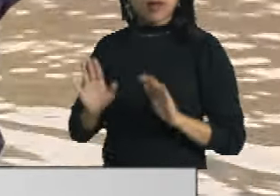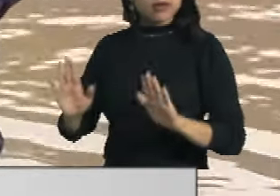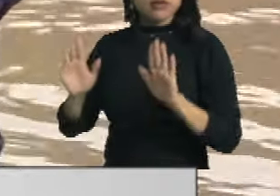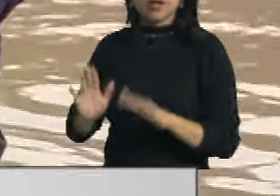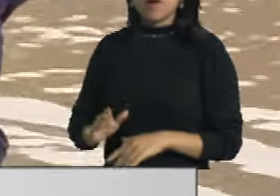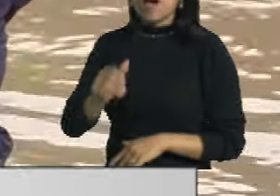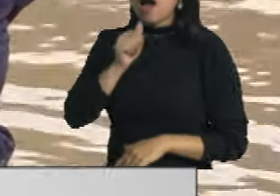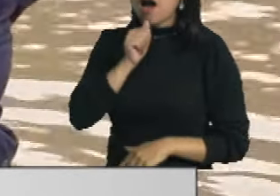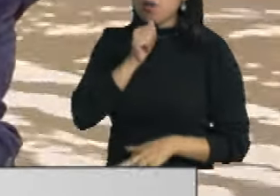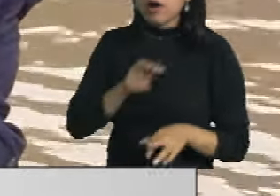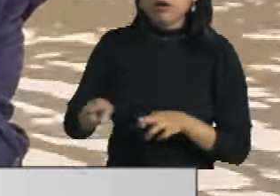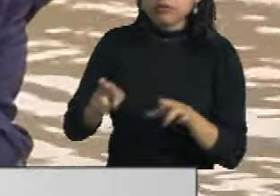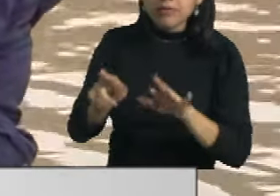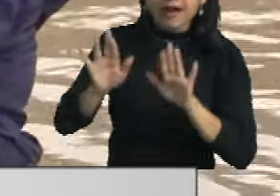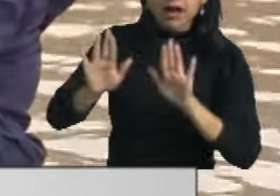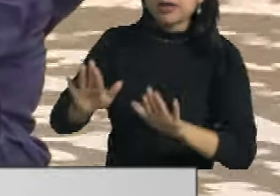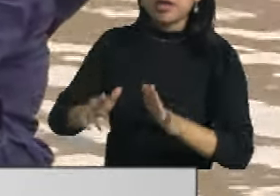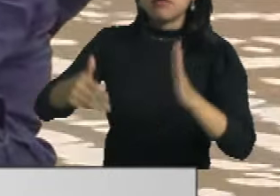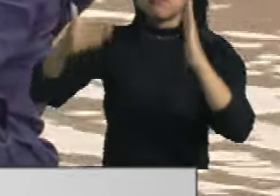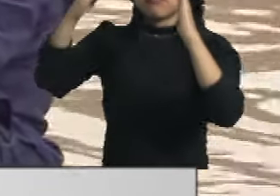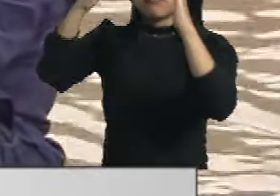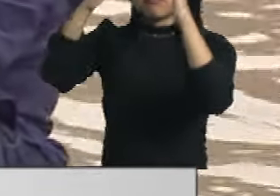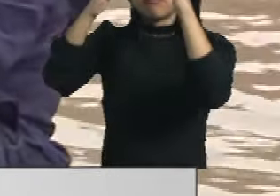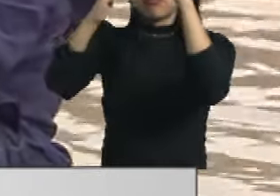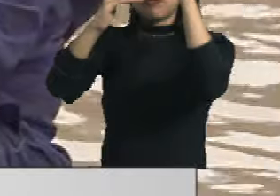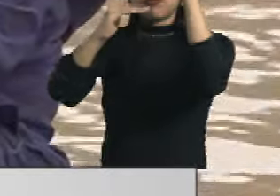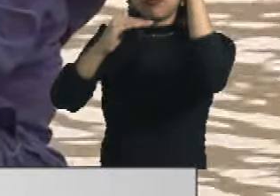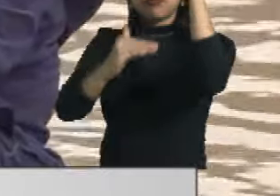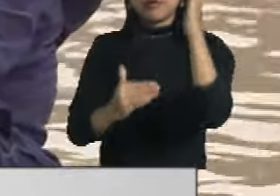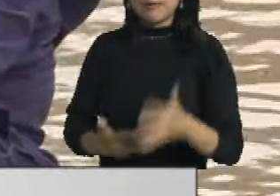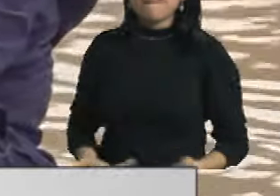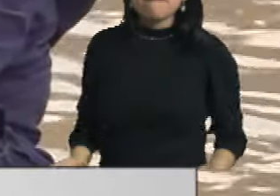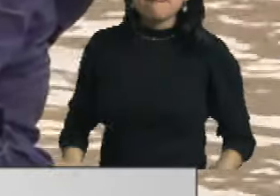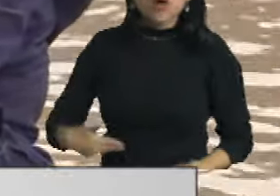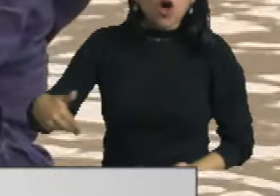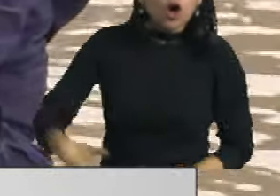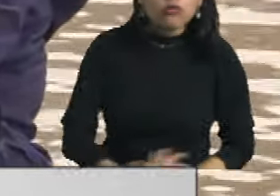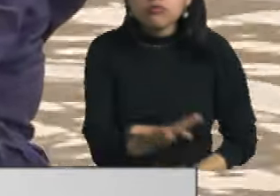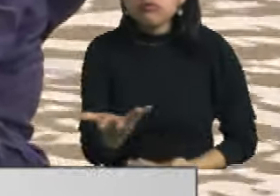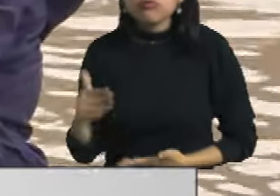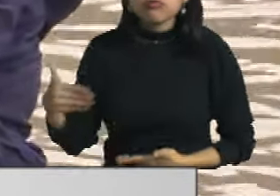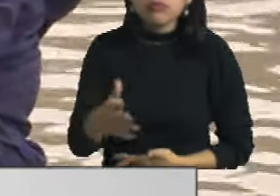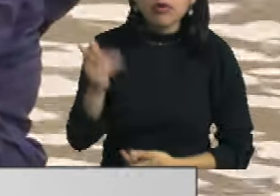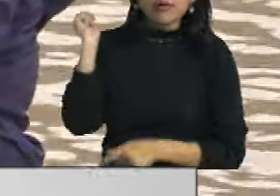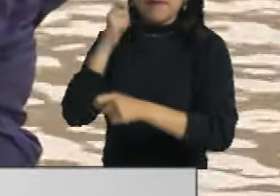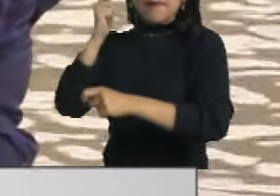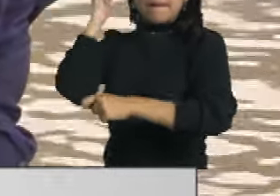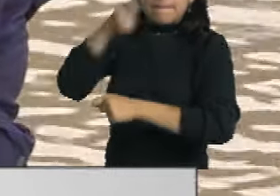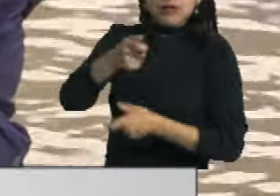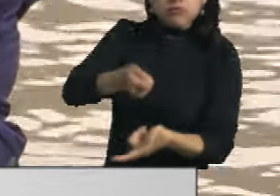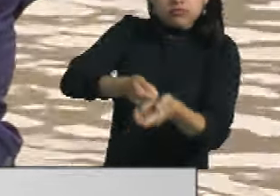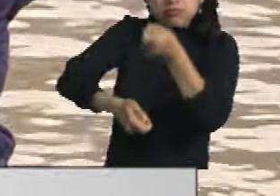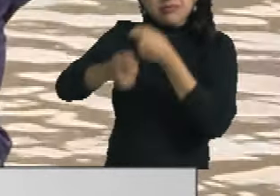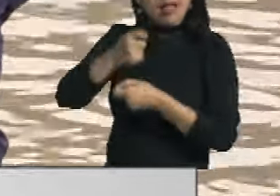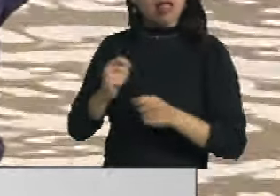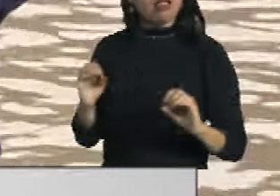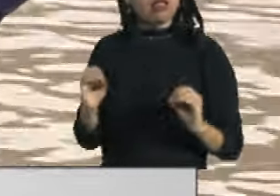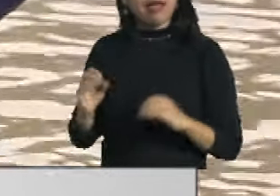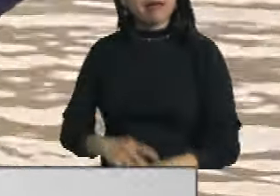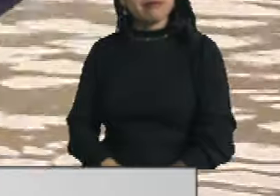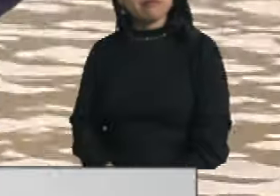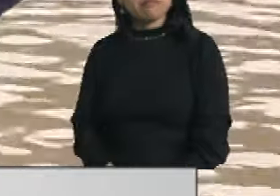que donde conseguimos los alimentos, pues no está muy complicado la pesca, el producto